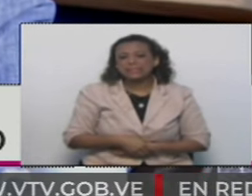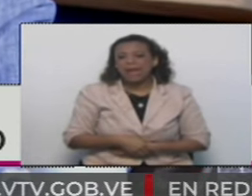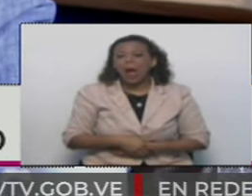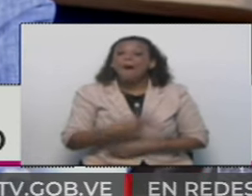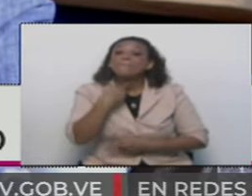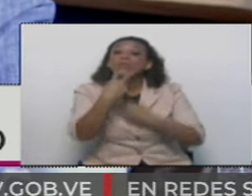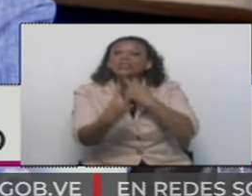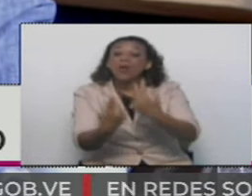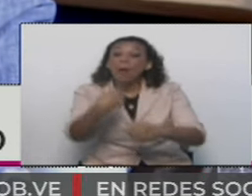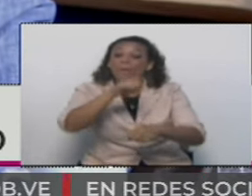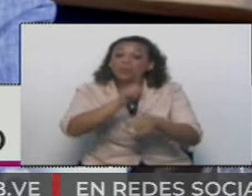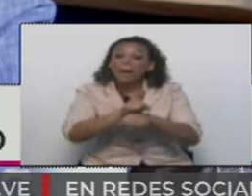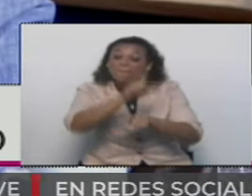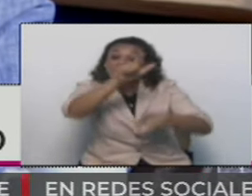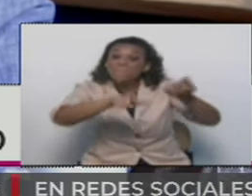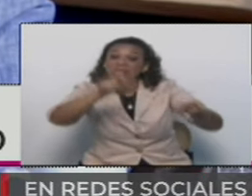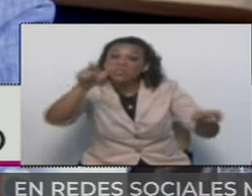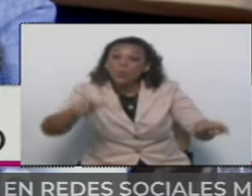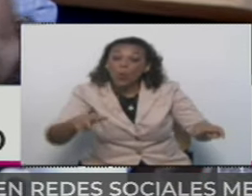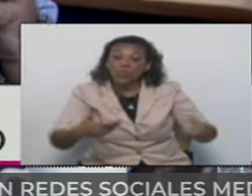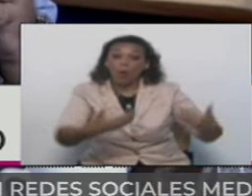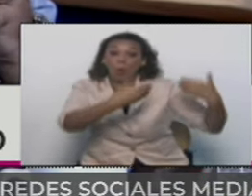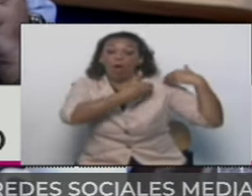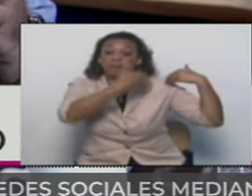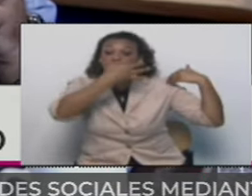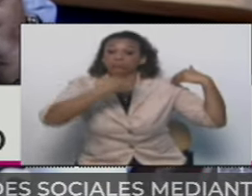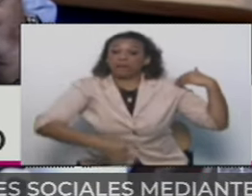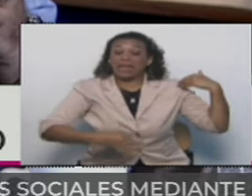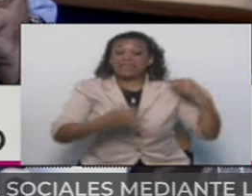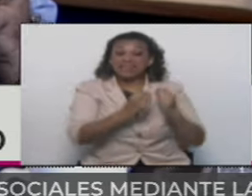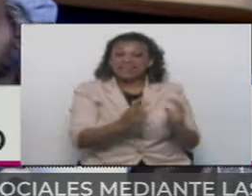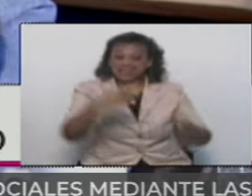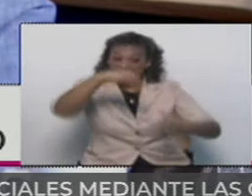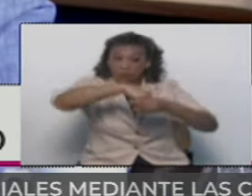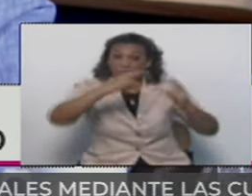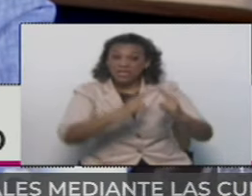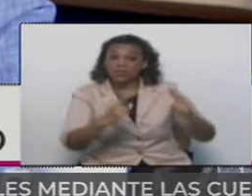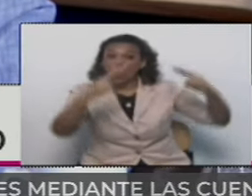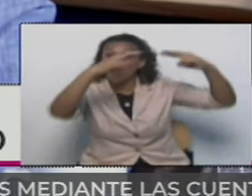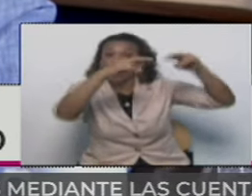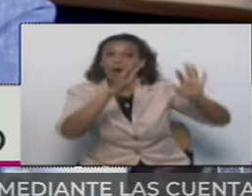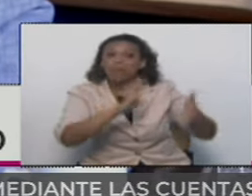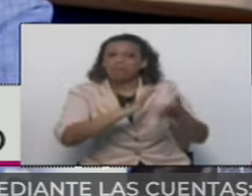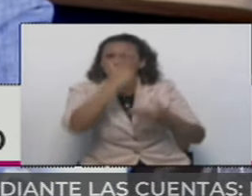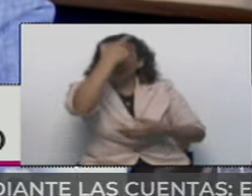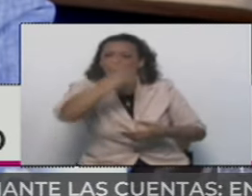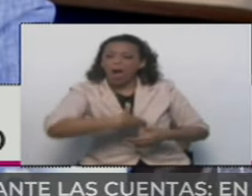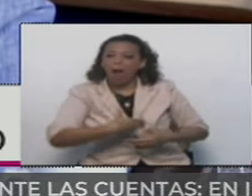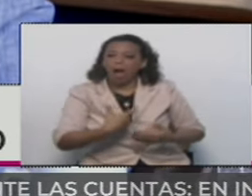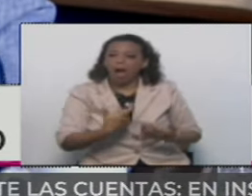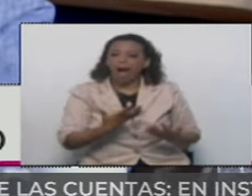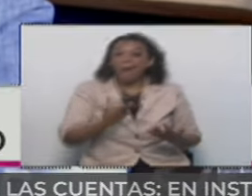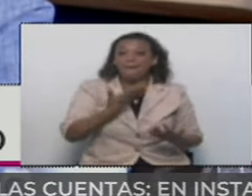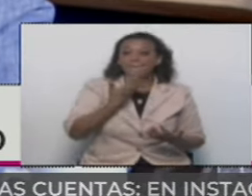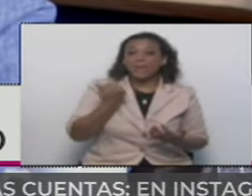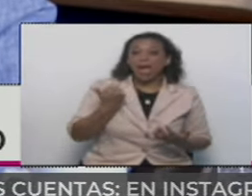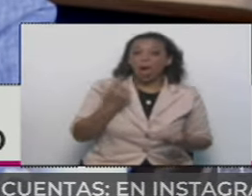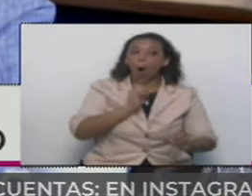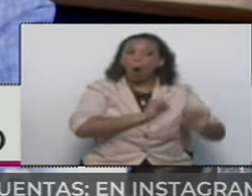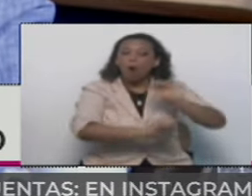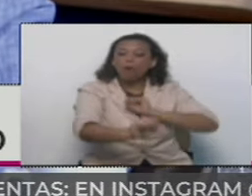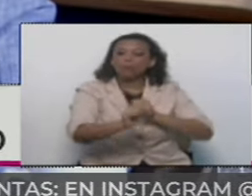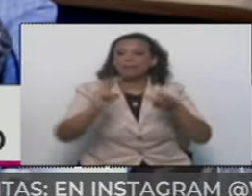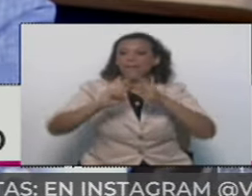voceros fundamentales, cargos fundamentales de Naciones Unidas terminan jugando en contra de la